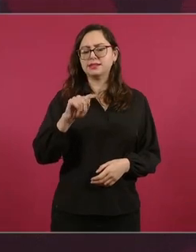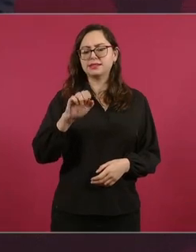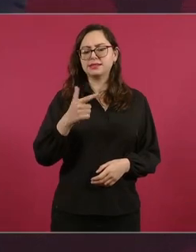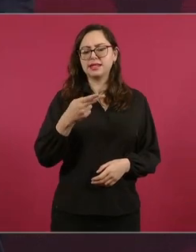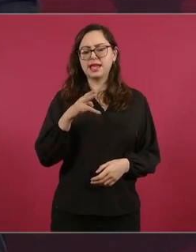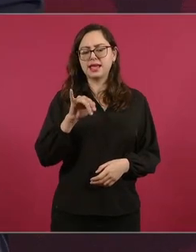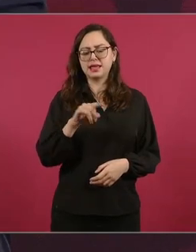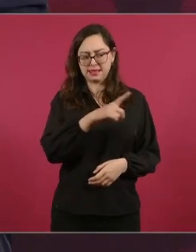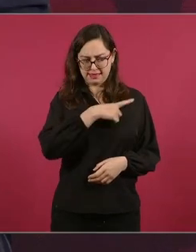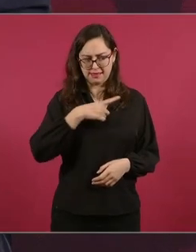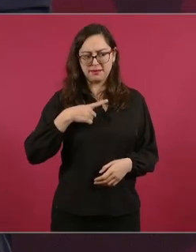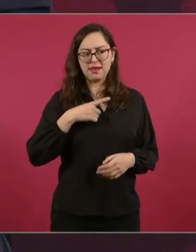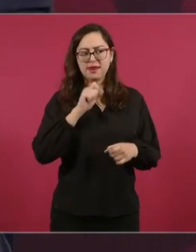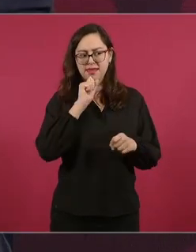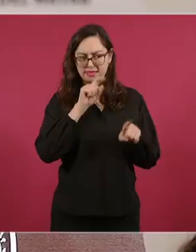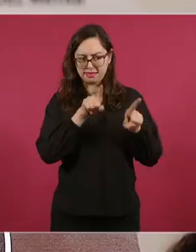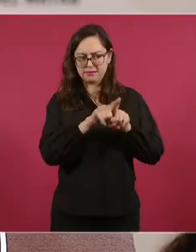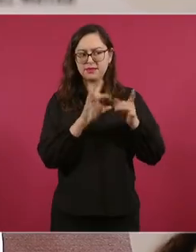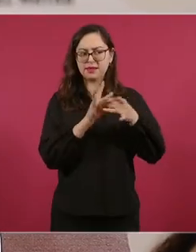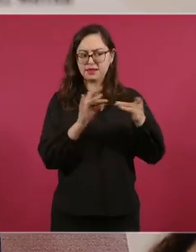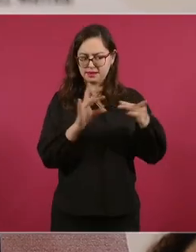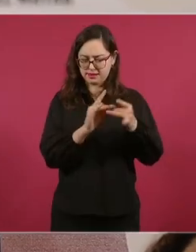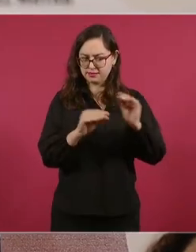Para los jóvenes,